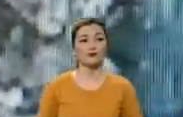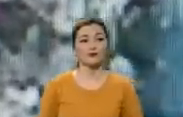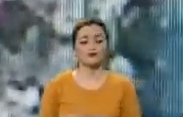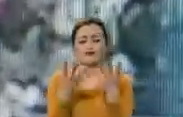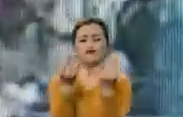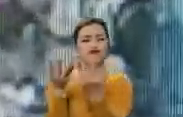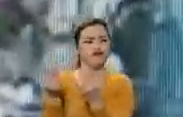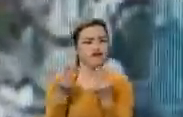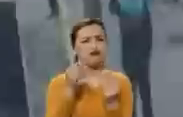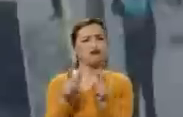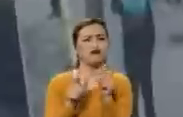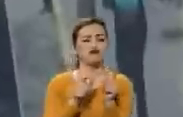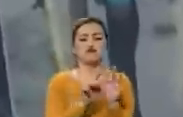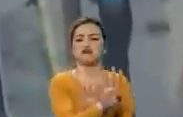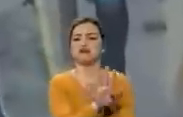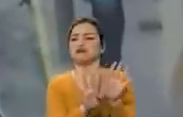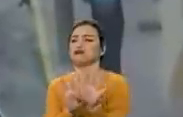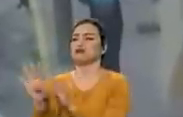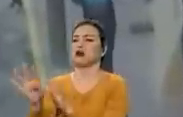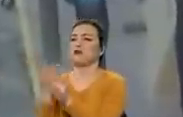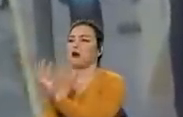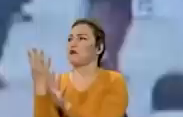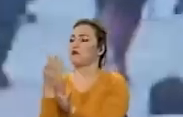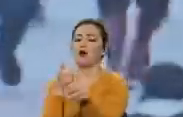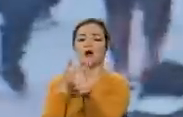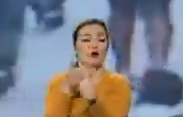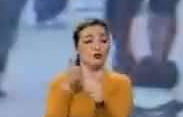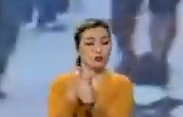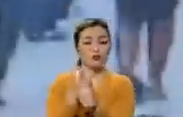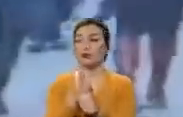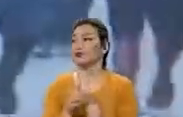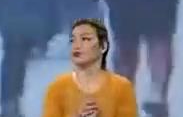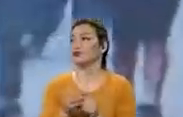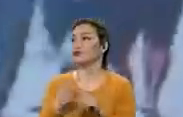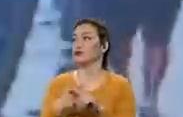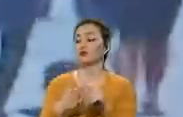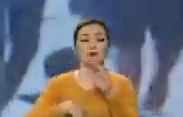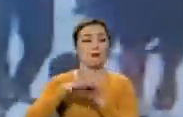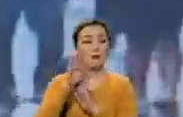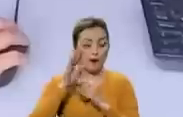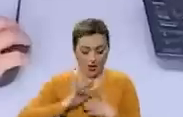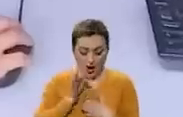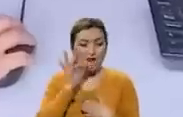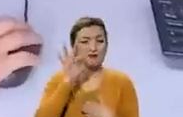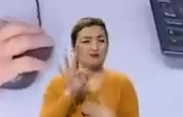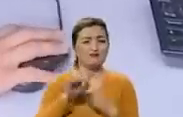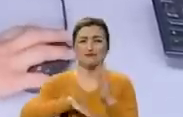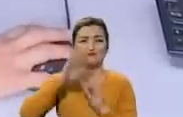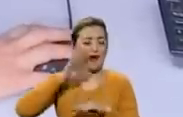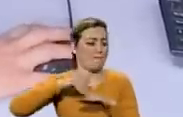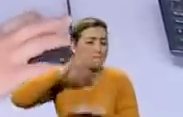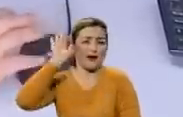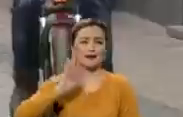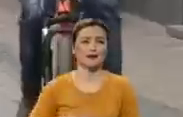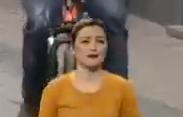Cientos de personas se movilizaron por este sector que concentra mayor número de casos de coronavirus en la capital. Pero no es la